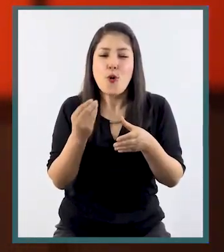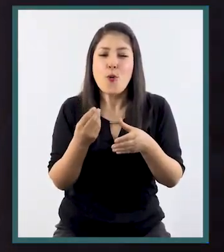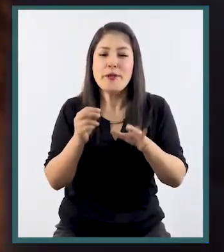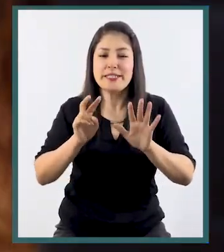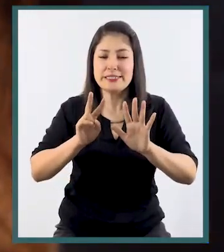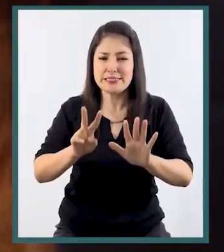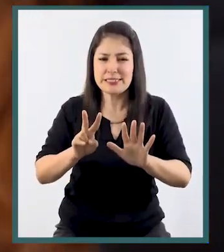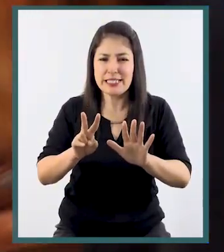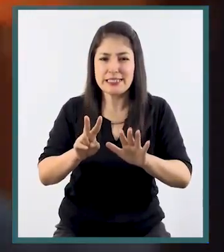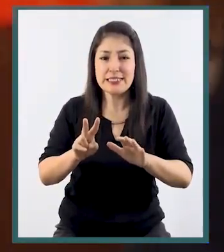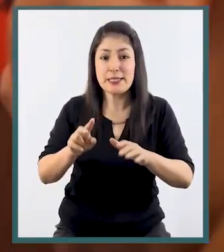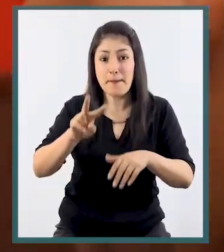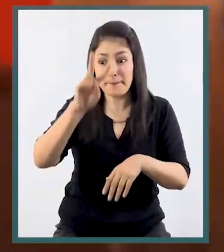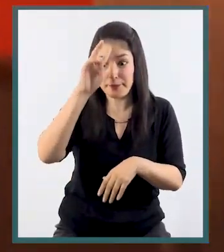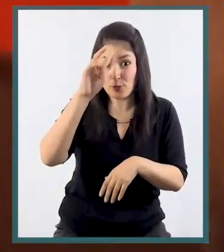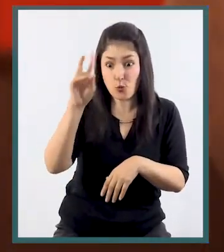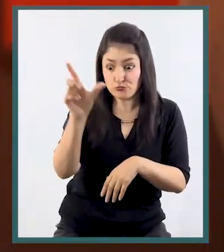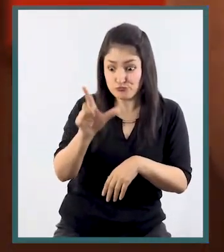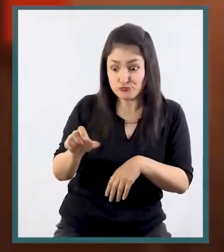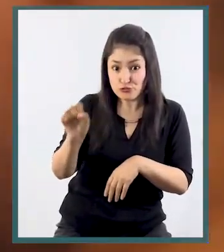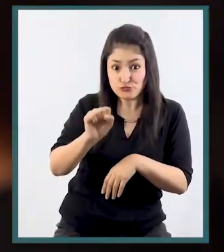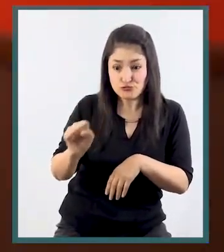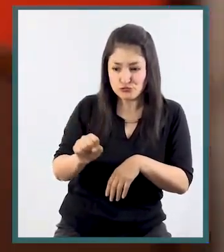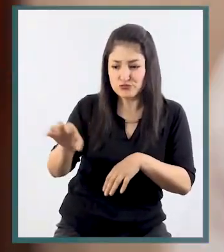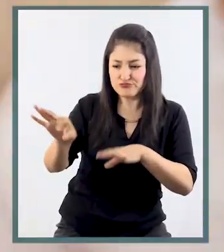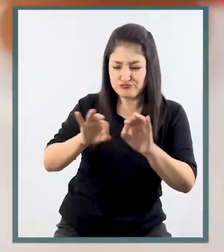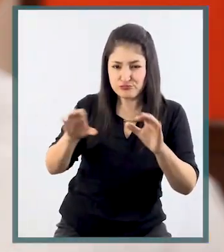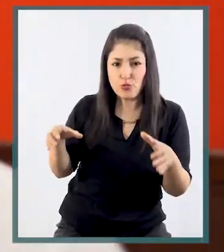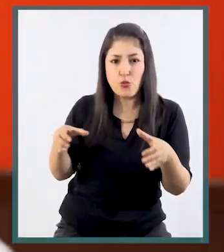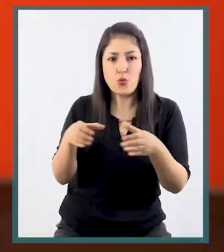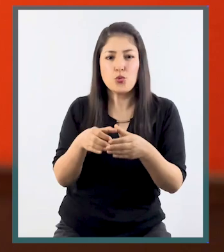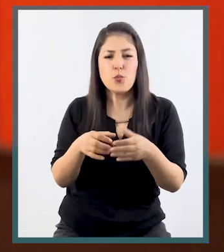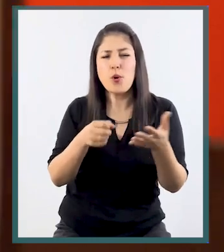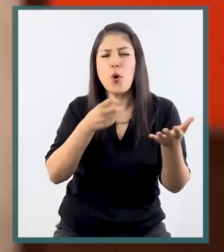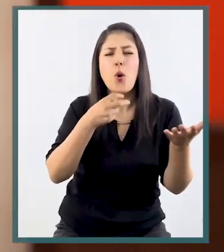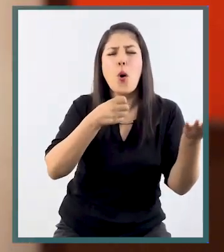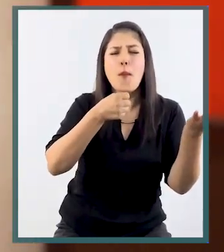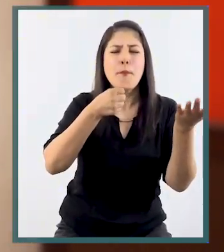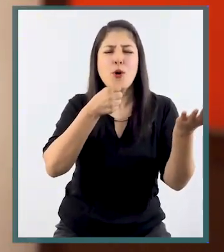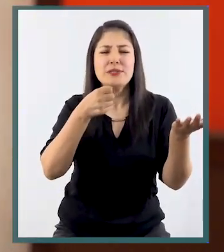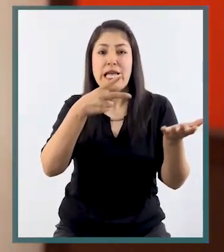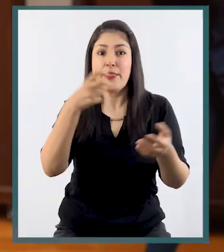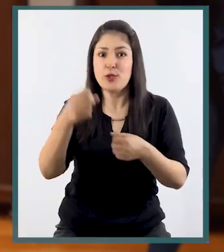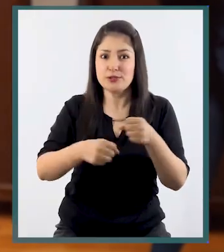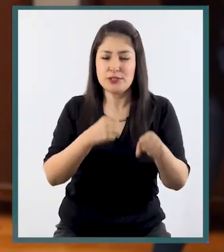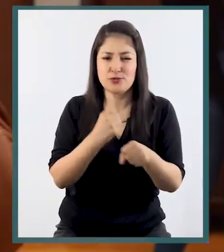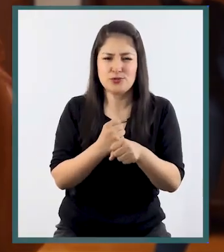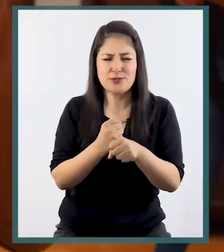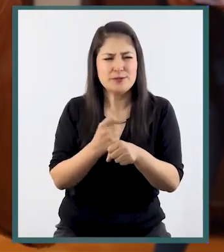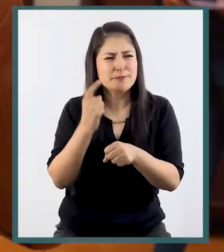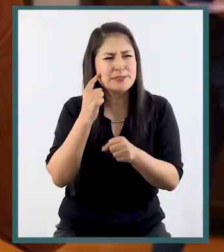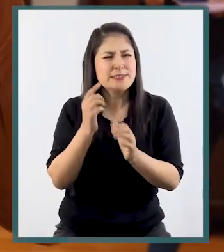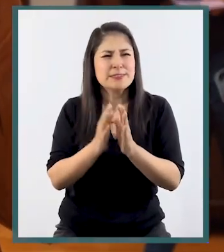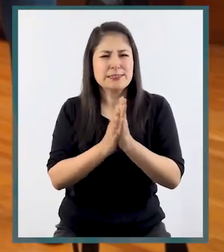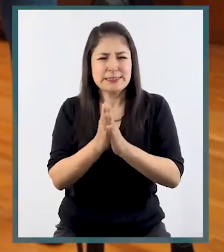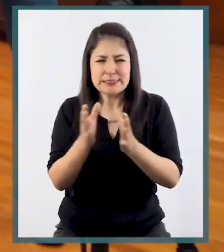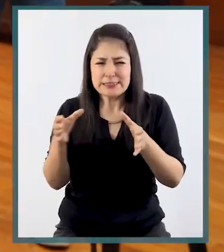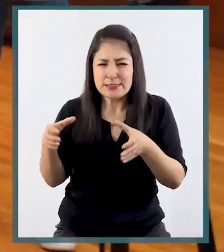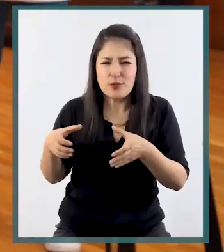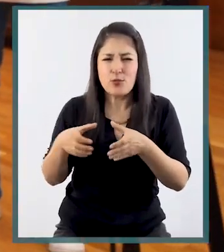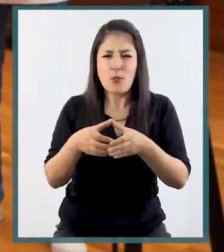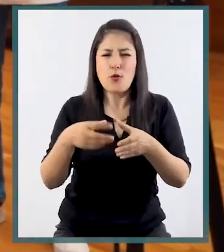Perú que se unieron y crearon la agrupación Voces del Bicentenario, que busca ser uno de los himnos